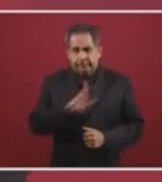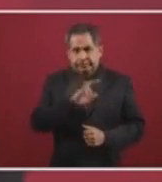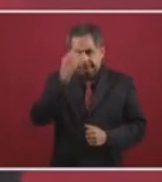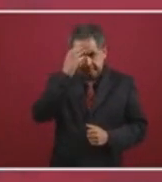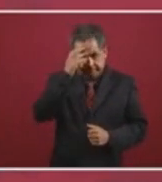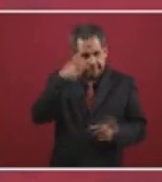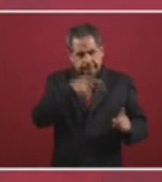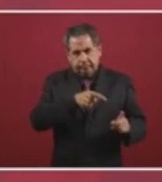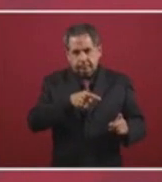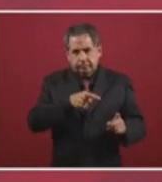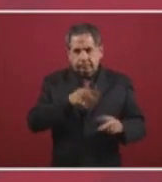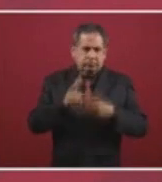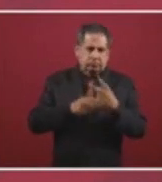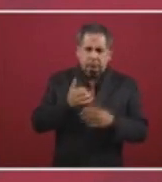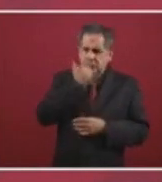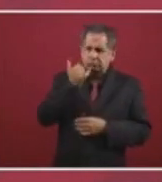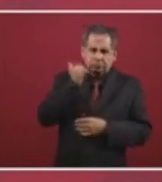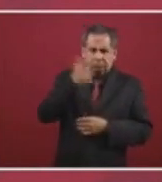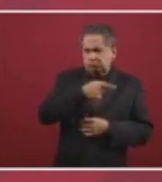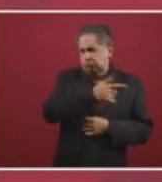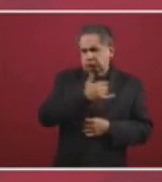reconozco que cometí un error.